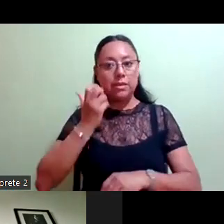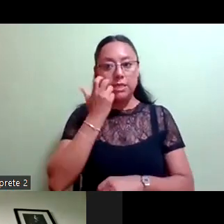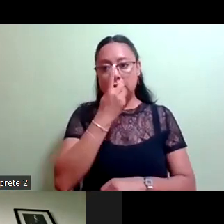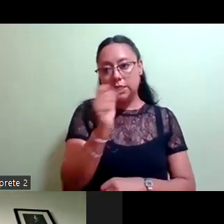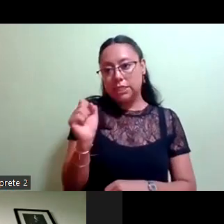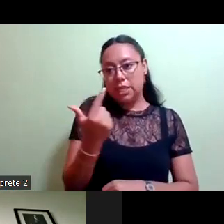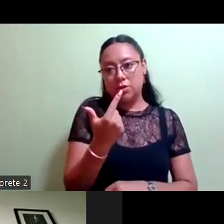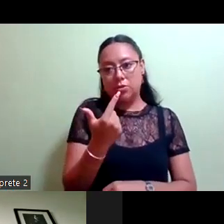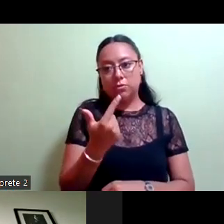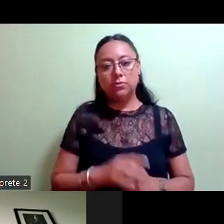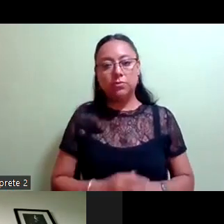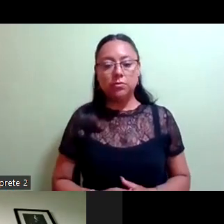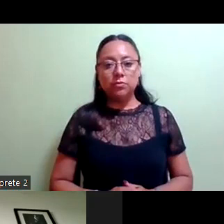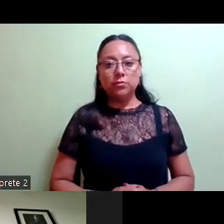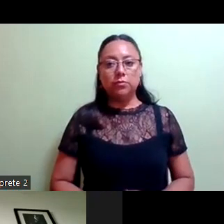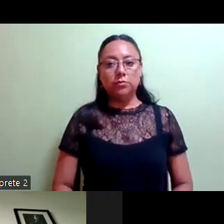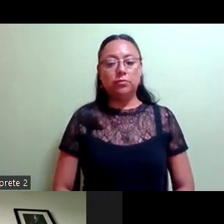la palabra?